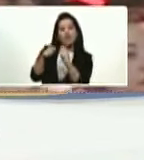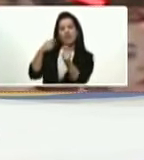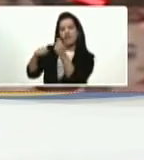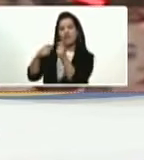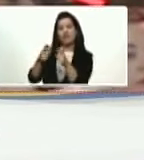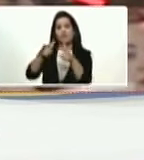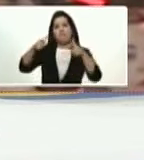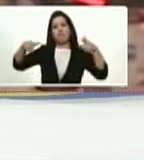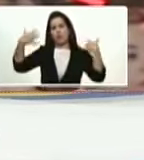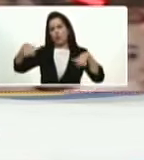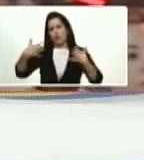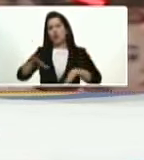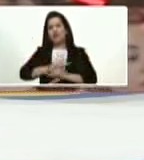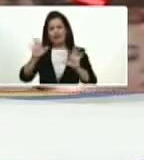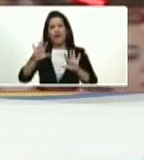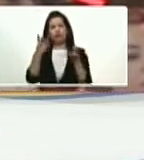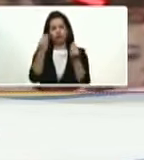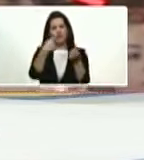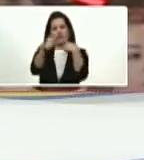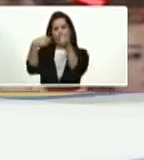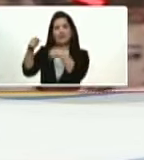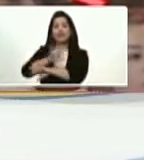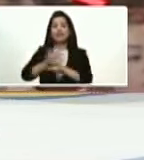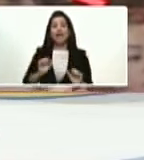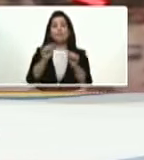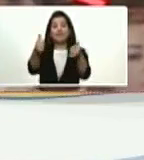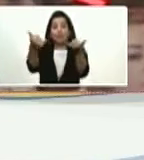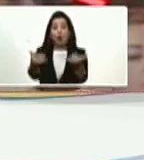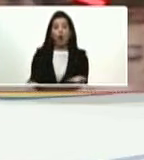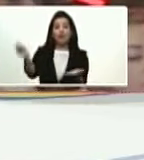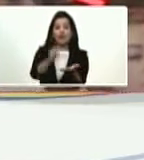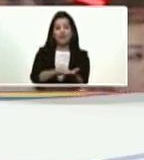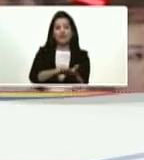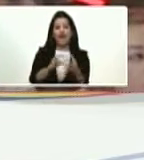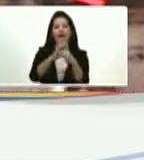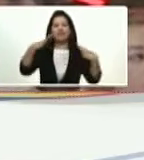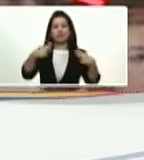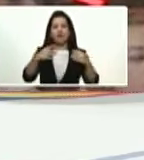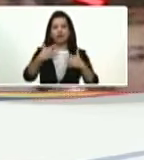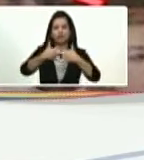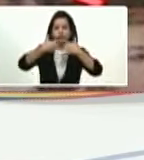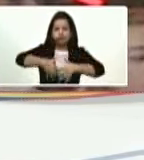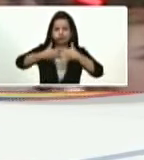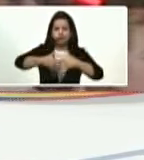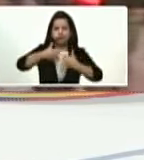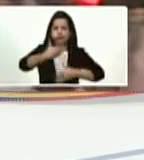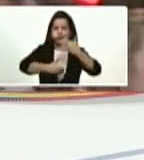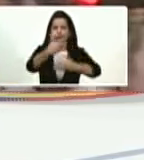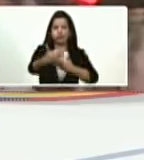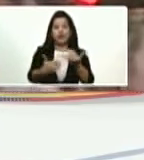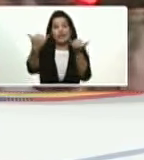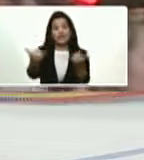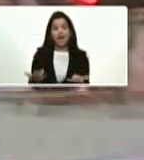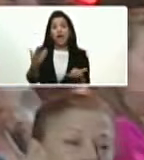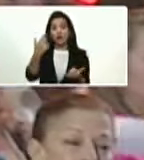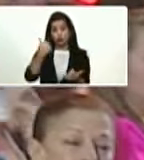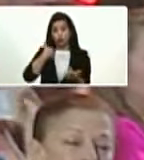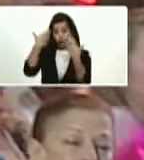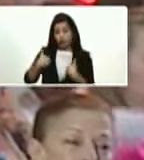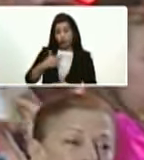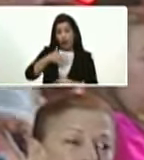en la reactivación de líneas, presidente, y en este preciso momento estamos ayudando en